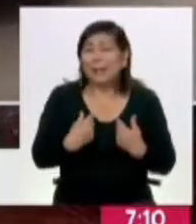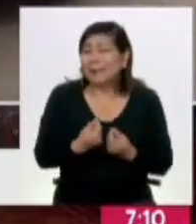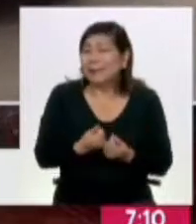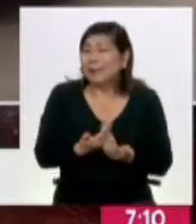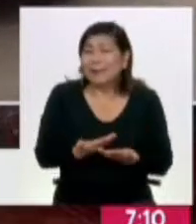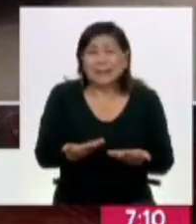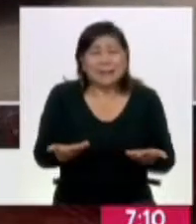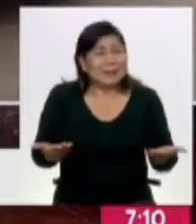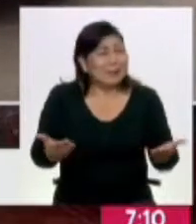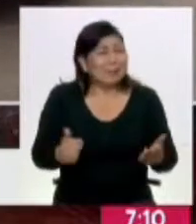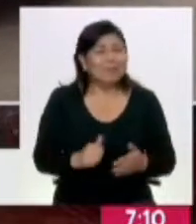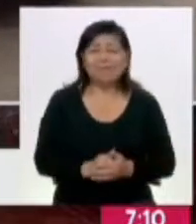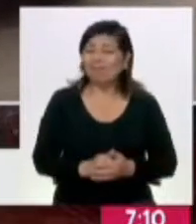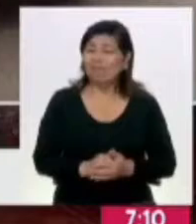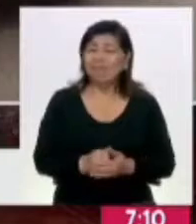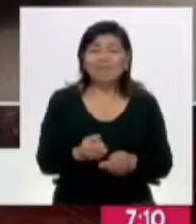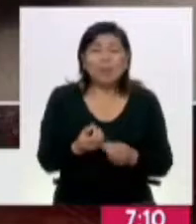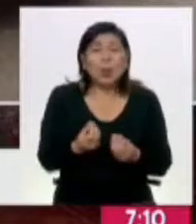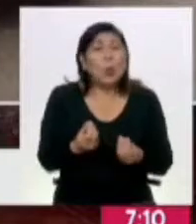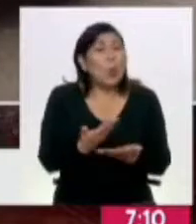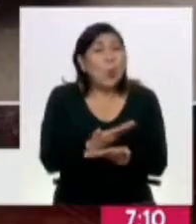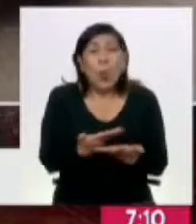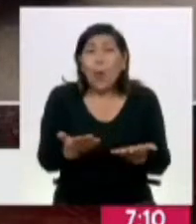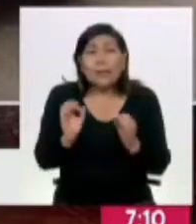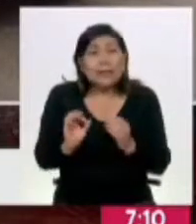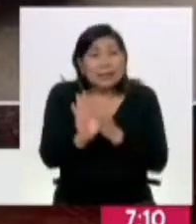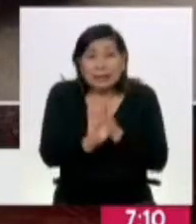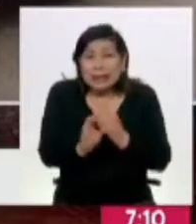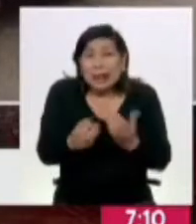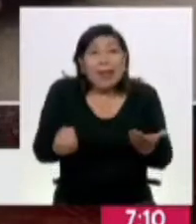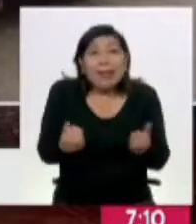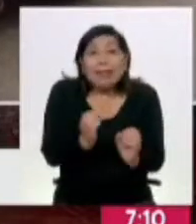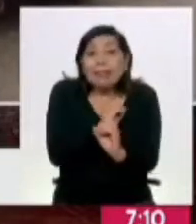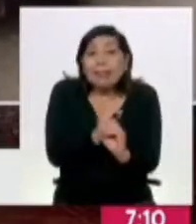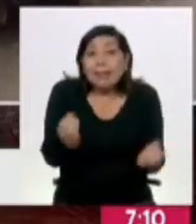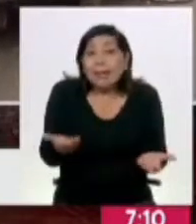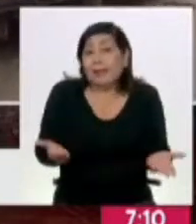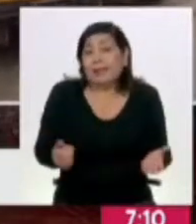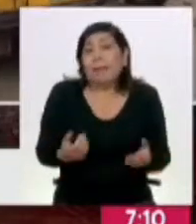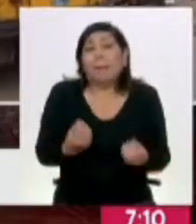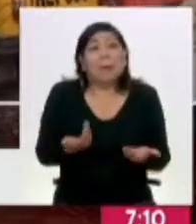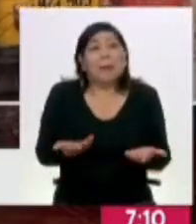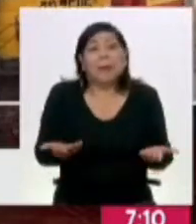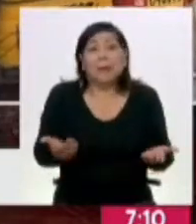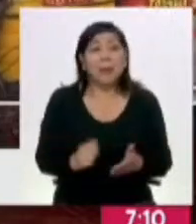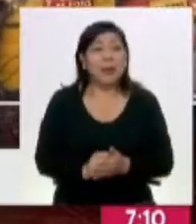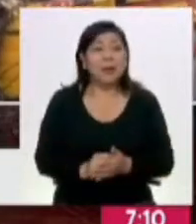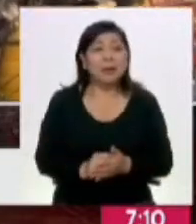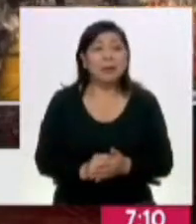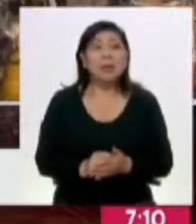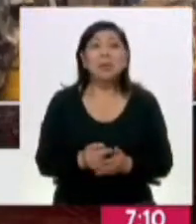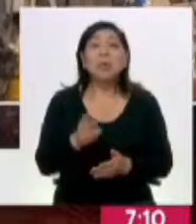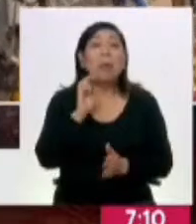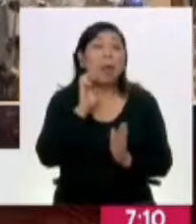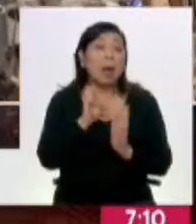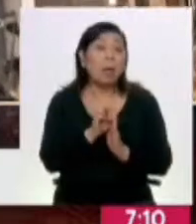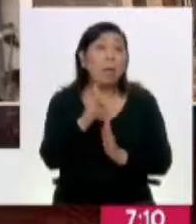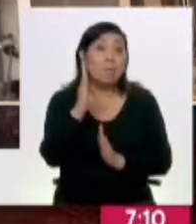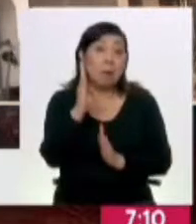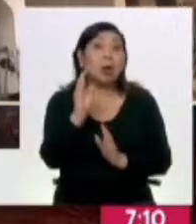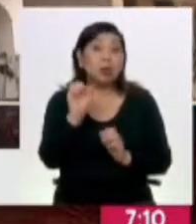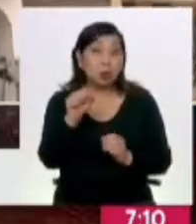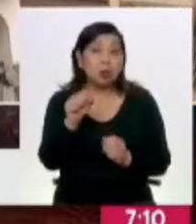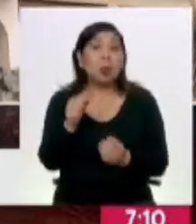tienen la solvencia. No hay ninguna garantía, ¿no? Aquí, justamente por no que no hay garantía, si un banco te presta, hay